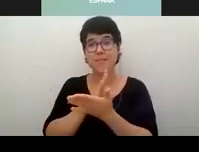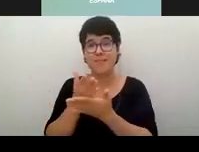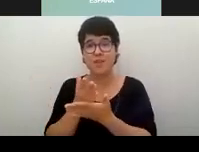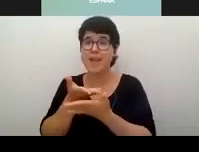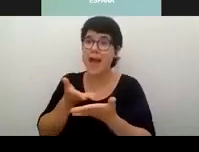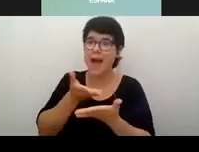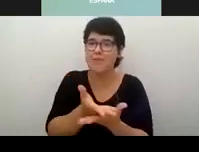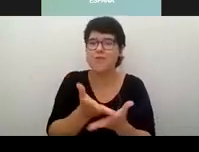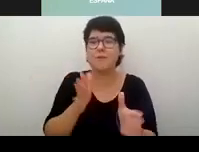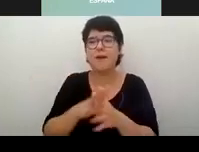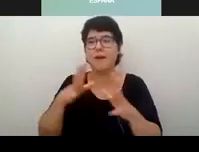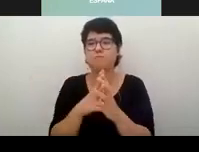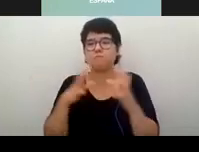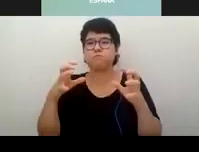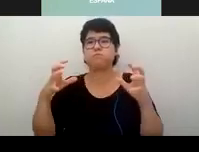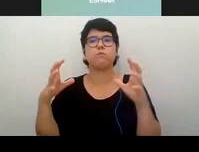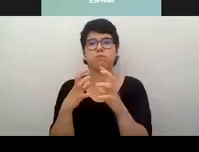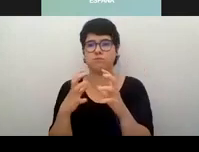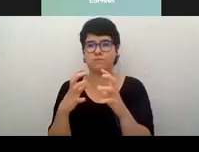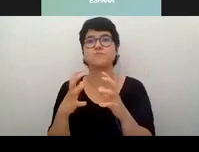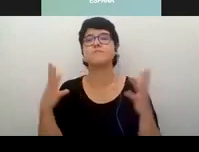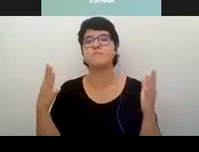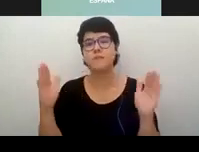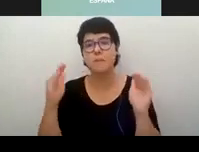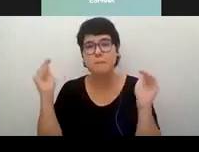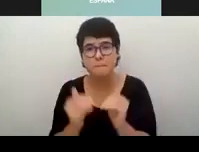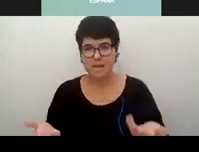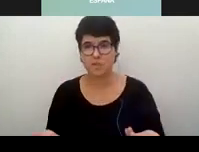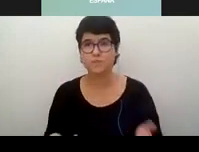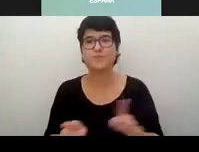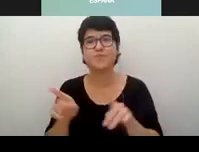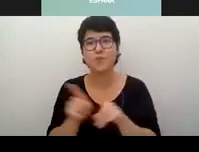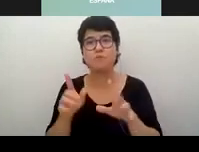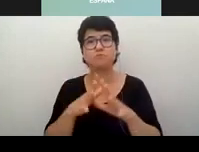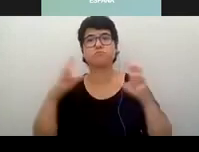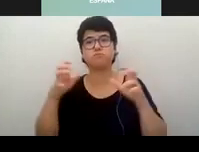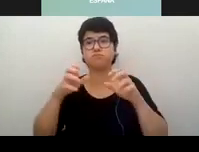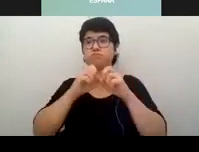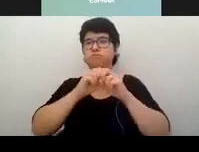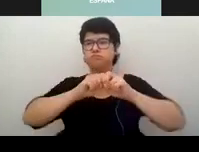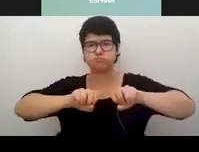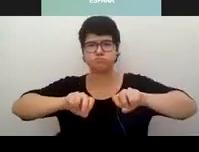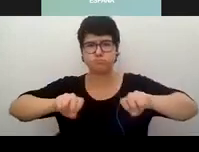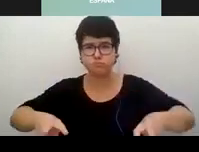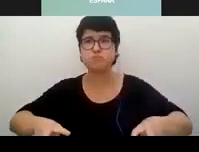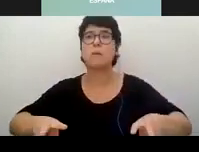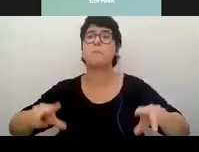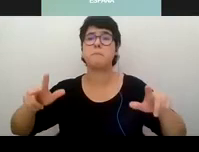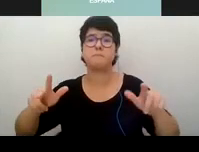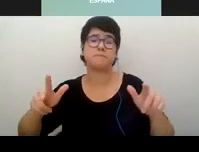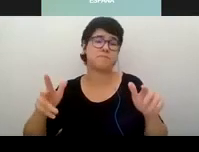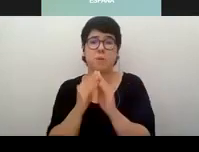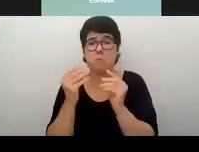reacción inflamatoria. Y por lo tanto pueden eliminar esta inflamación crónica de bajo grado que tan nociva puede resultar a